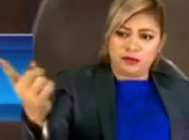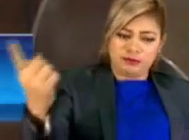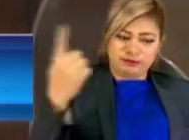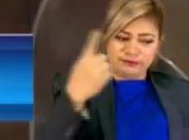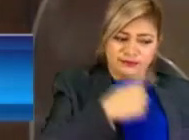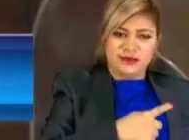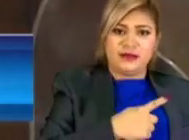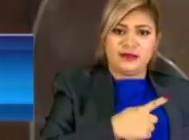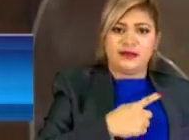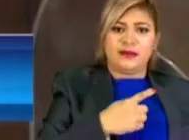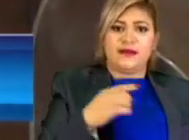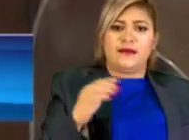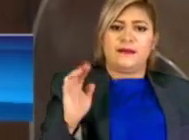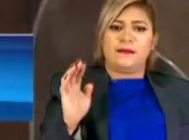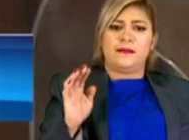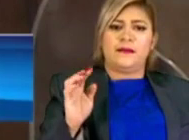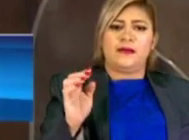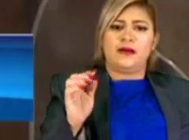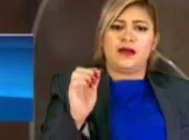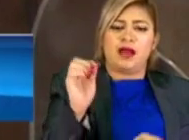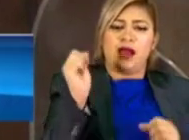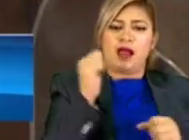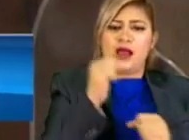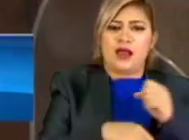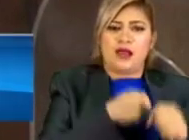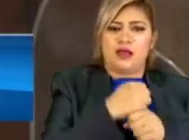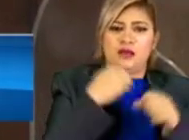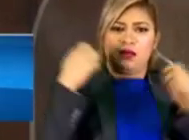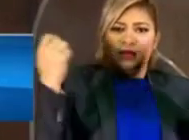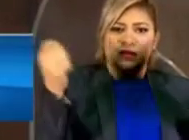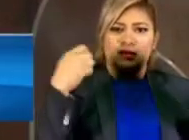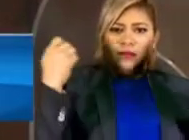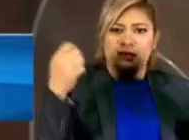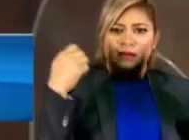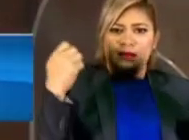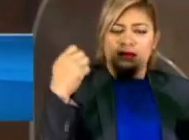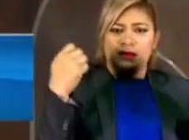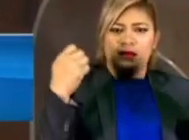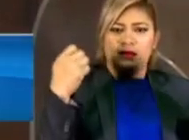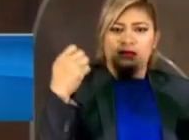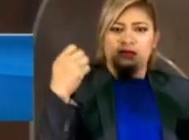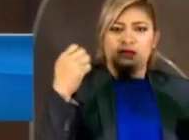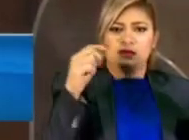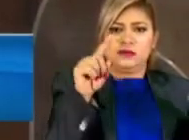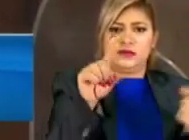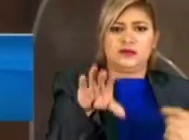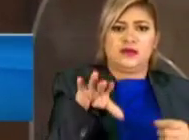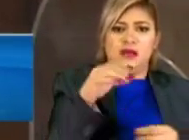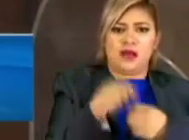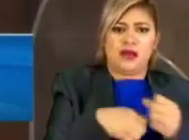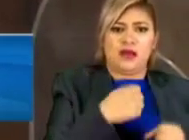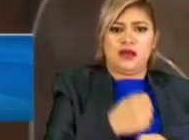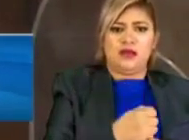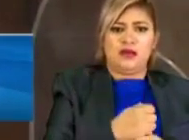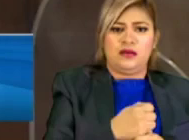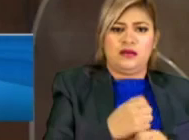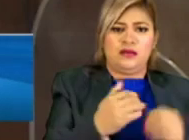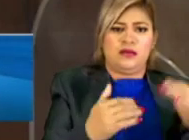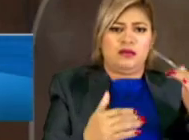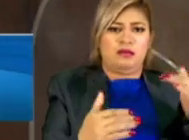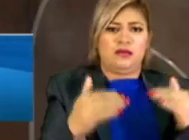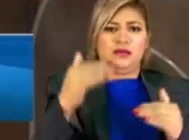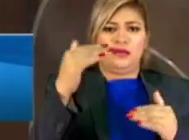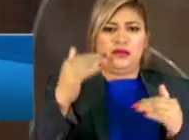Brechas para ir reduciendo las desigualdades que existen entre los